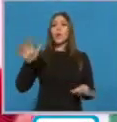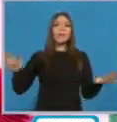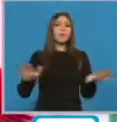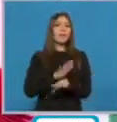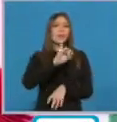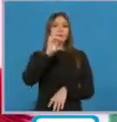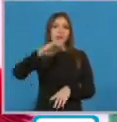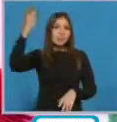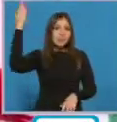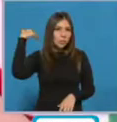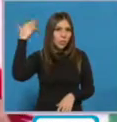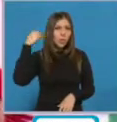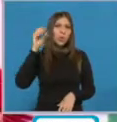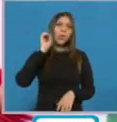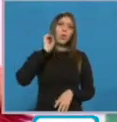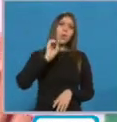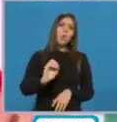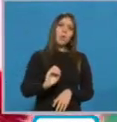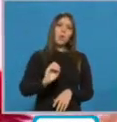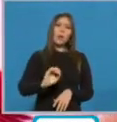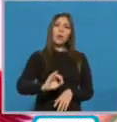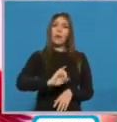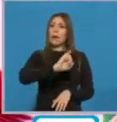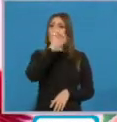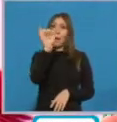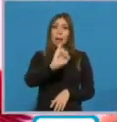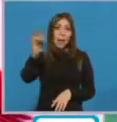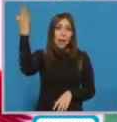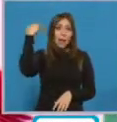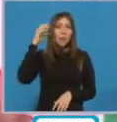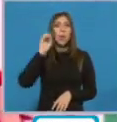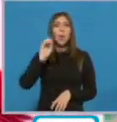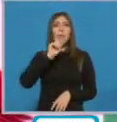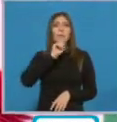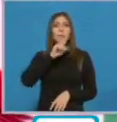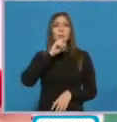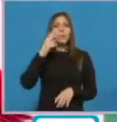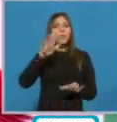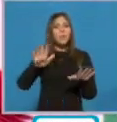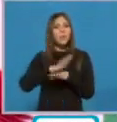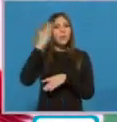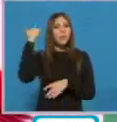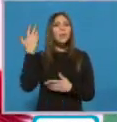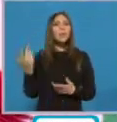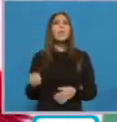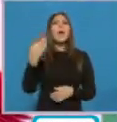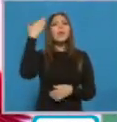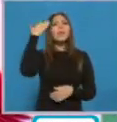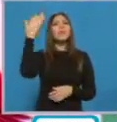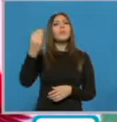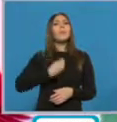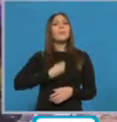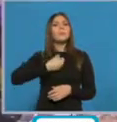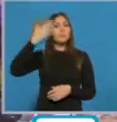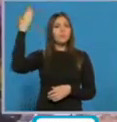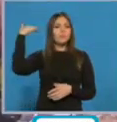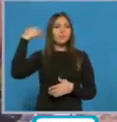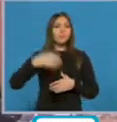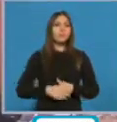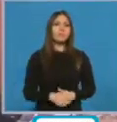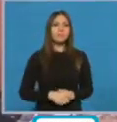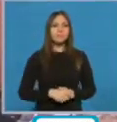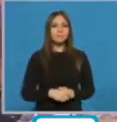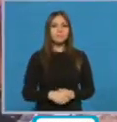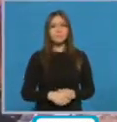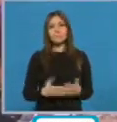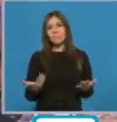color o que más bien nunca se han pintado el cabello, que tengan una idea de cuánto tiempo les dura un tinte como este. Depende muchísimo